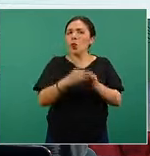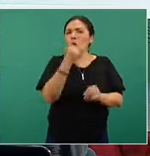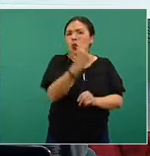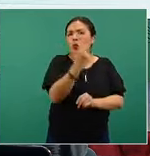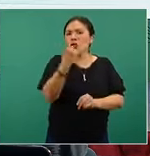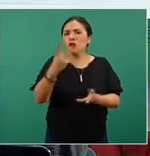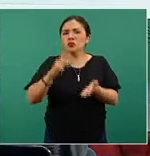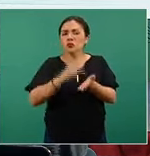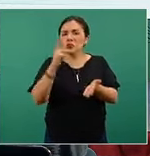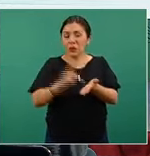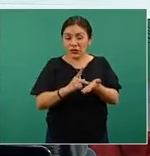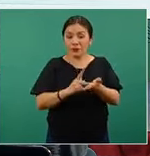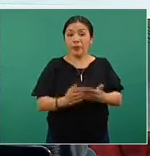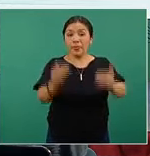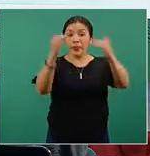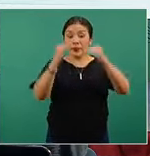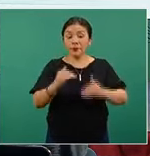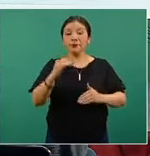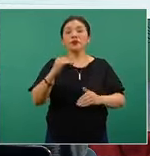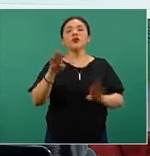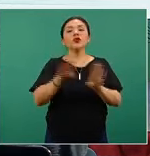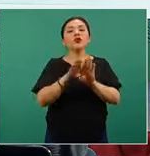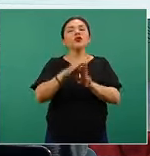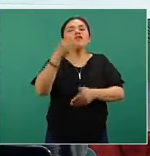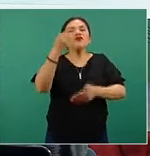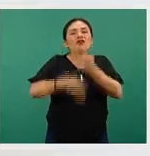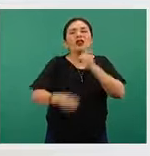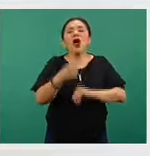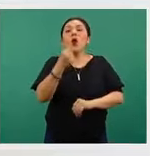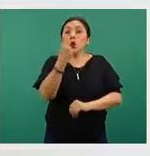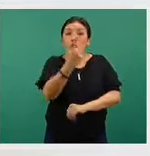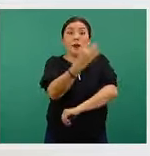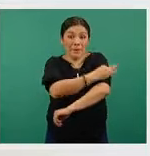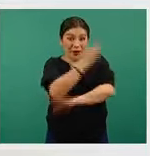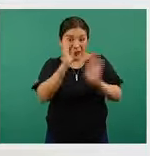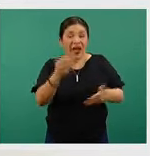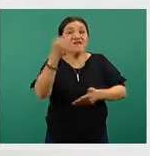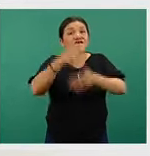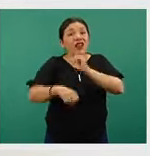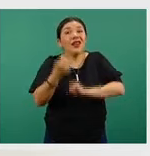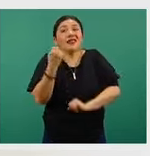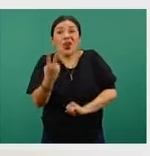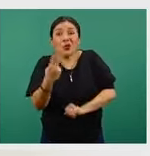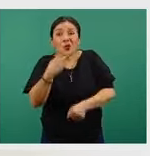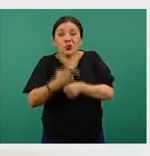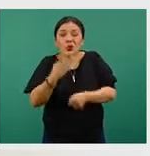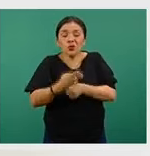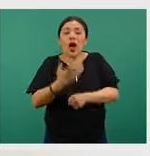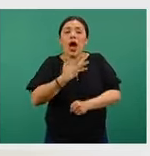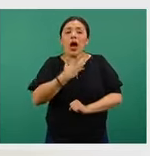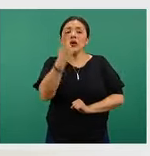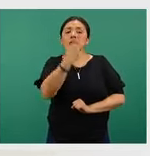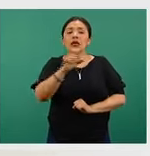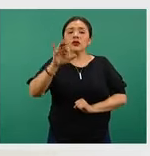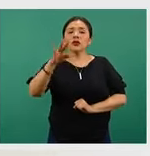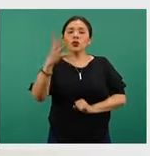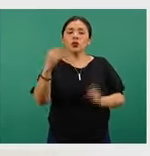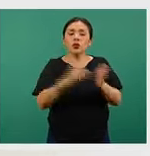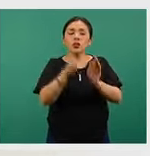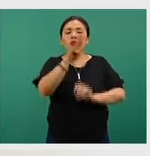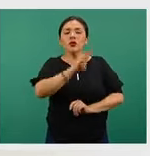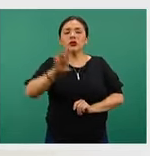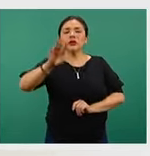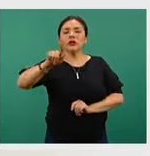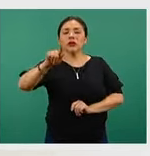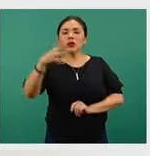dentro de los medios esquemas es decir con una sola dosis aplicada identificamos a 154 mil 974